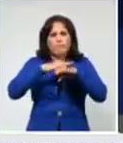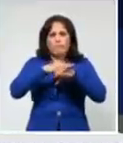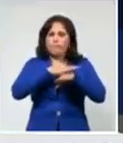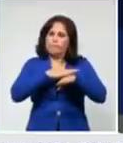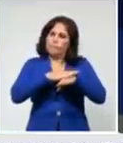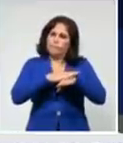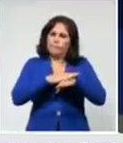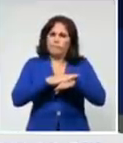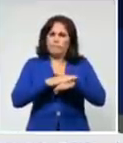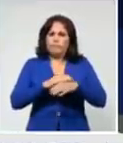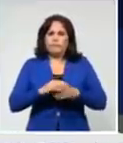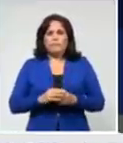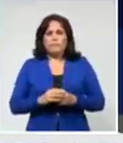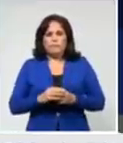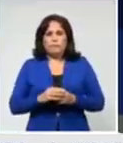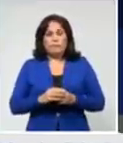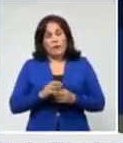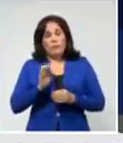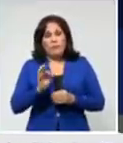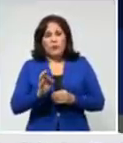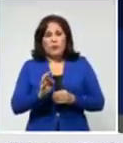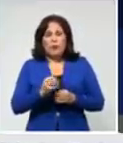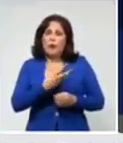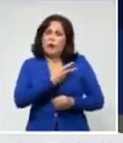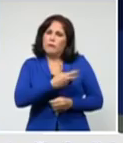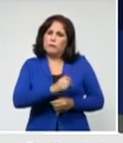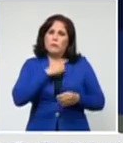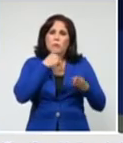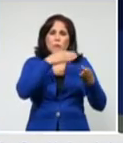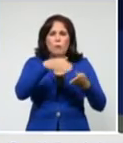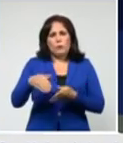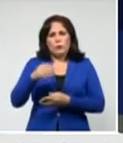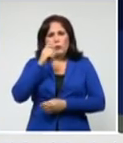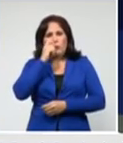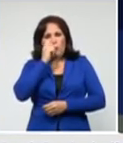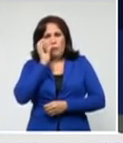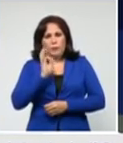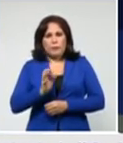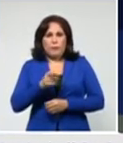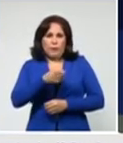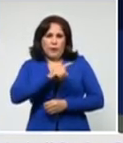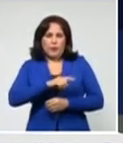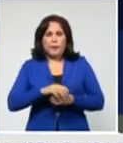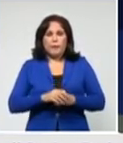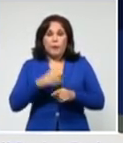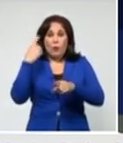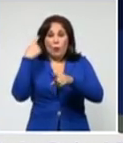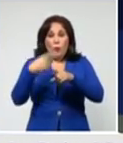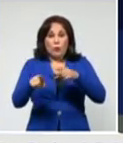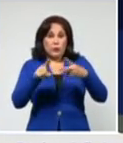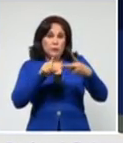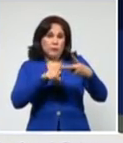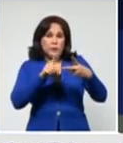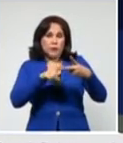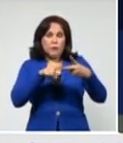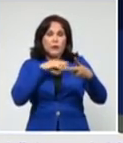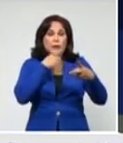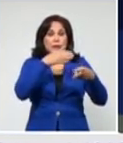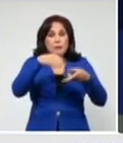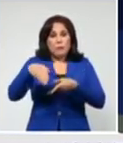conocían, y realmente lamentamos mucho esta situación. El otro paciente que fallece en el día